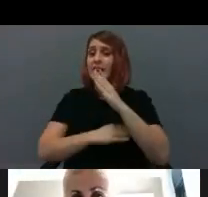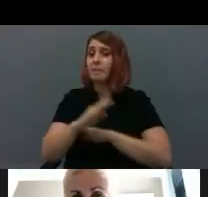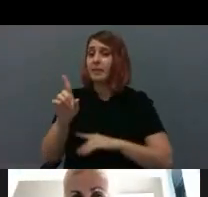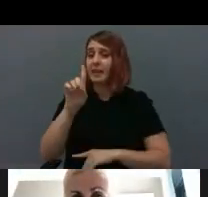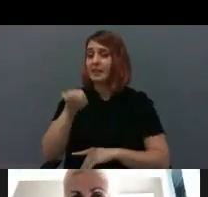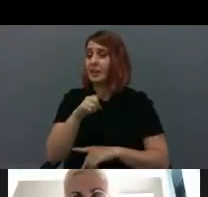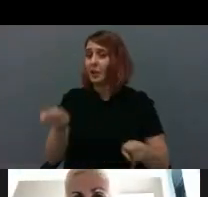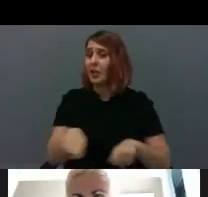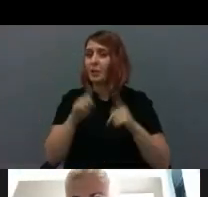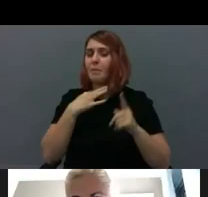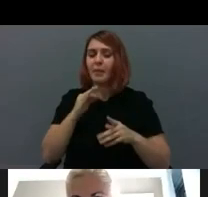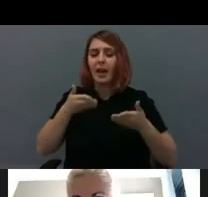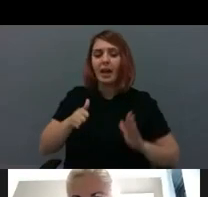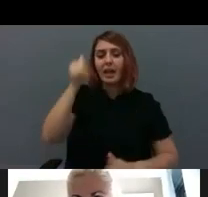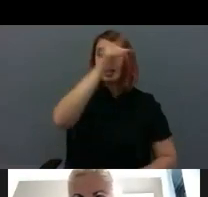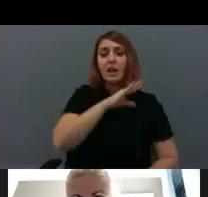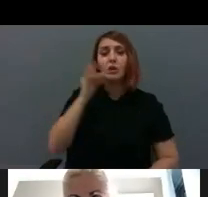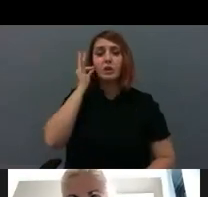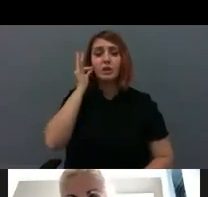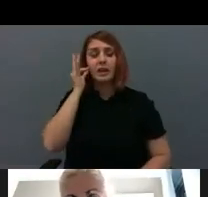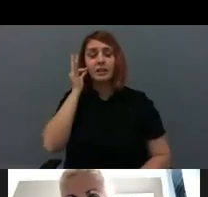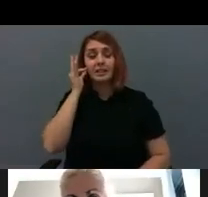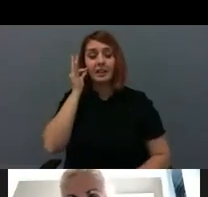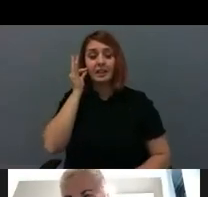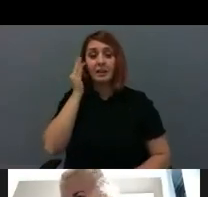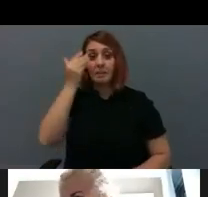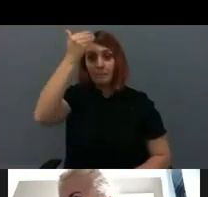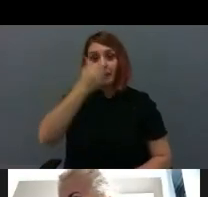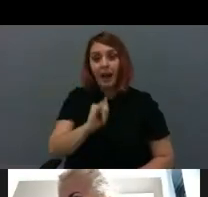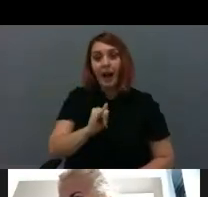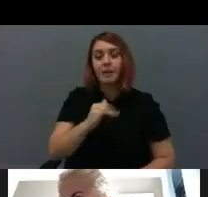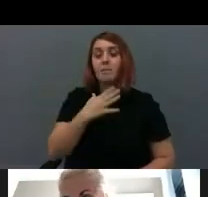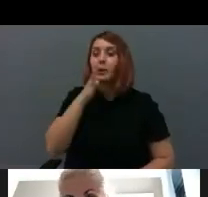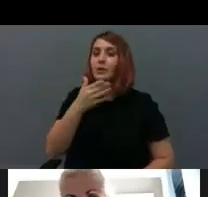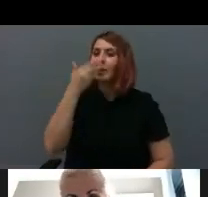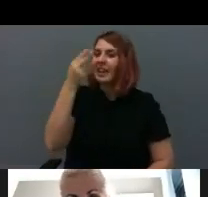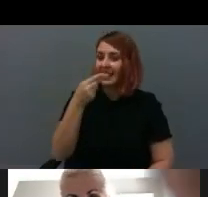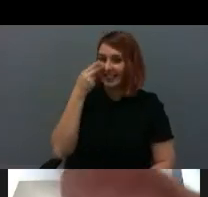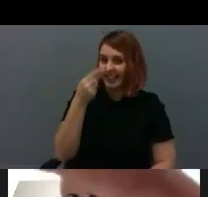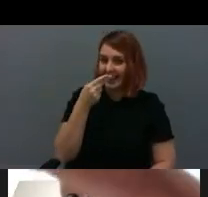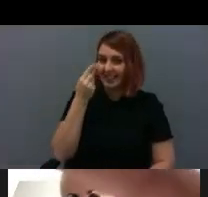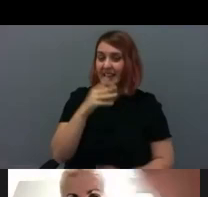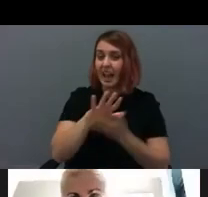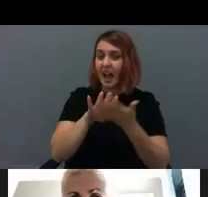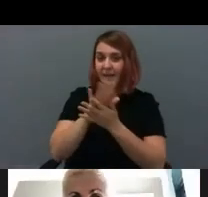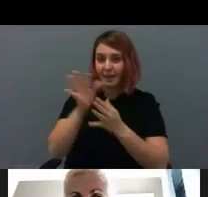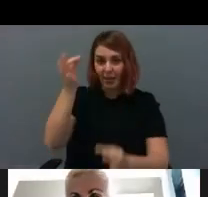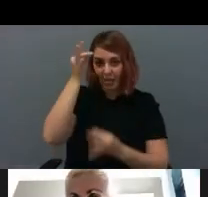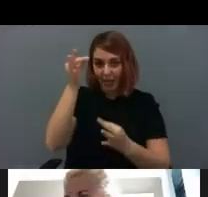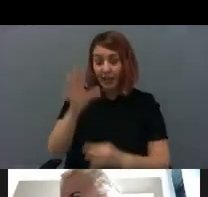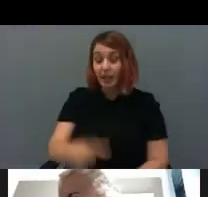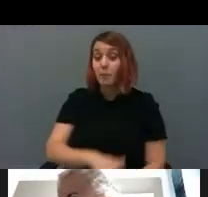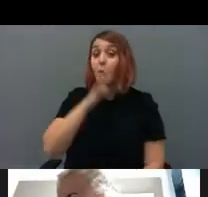a sus hijos e hijas que tengan o no discapacidad y parálisis cerebral. Entonces es muy interesante el apunte que haces